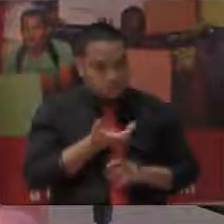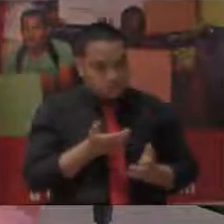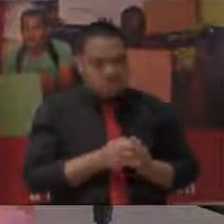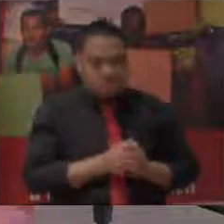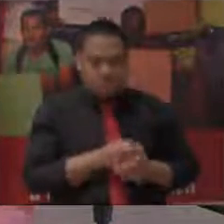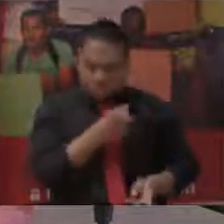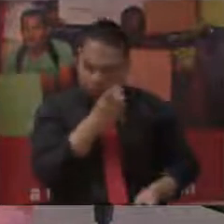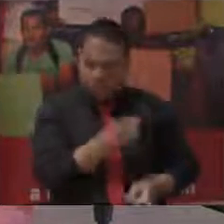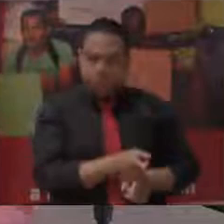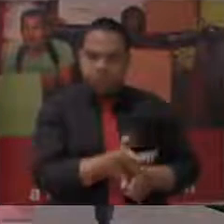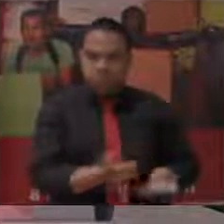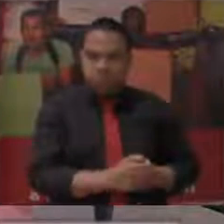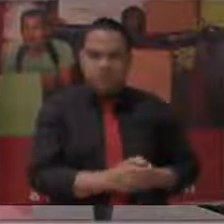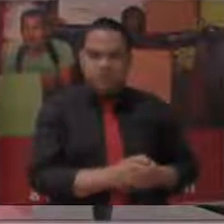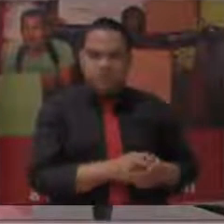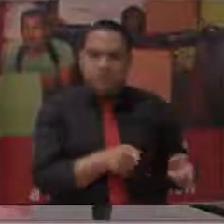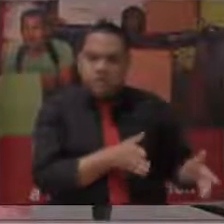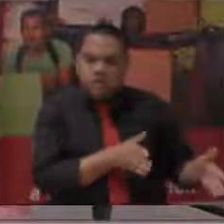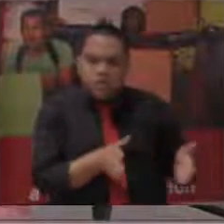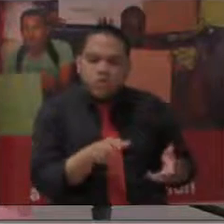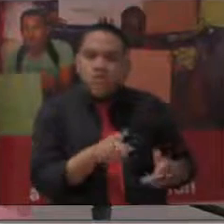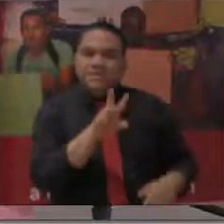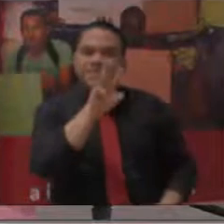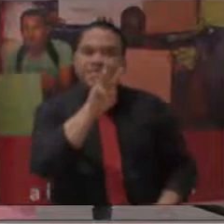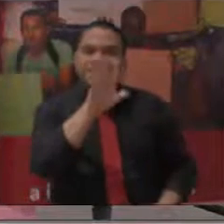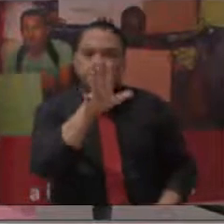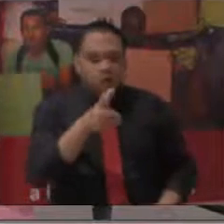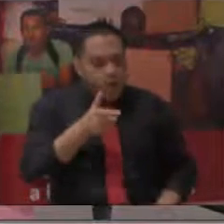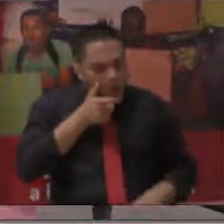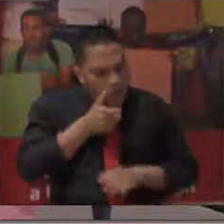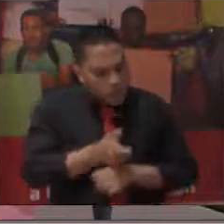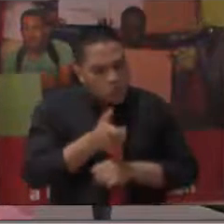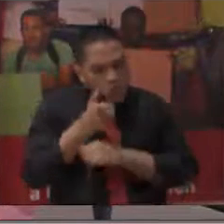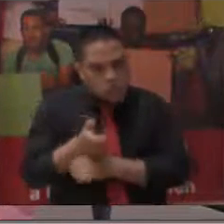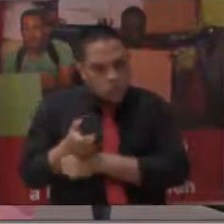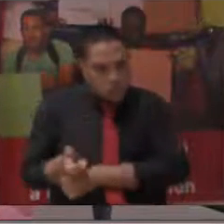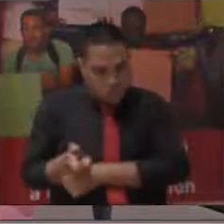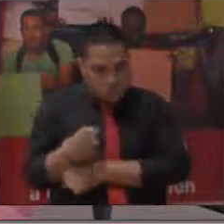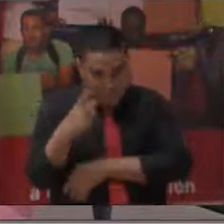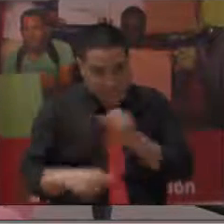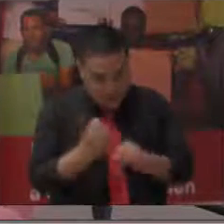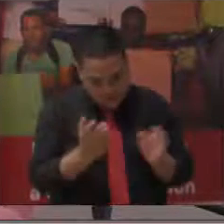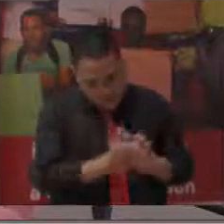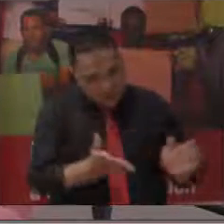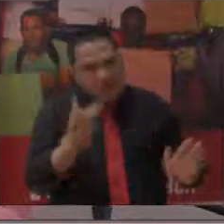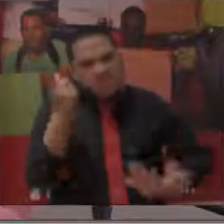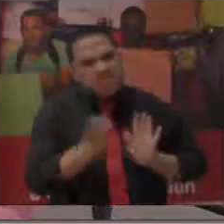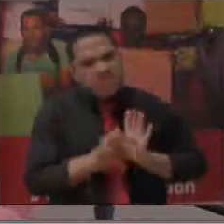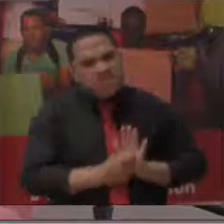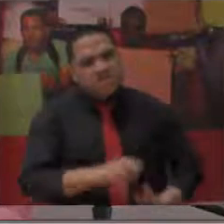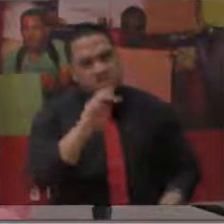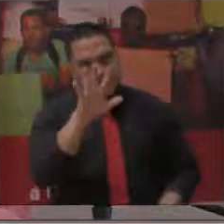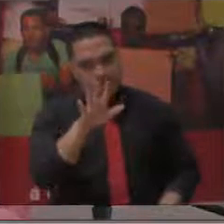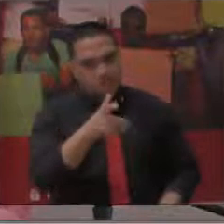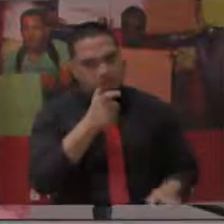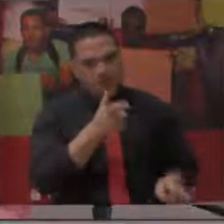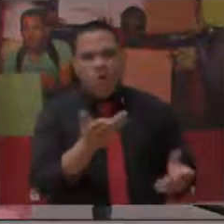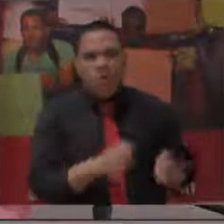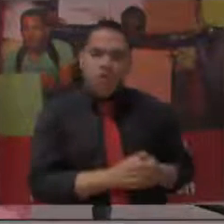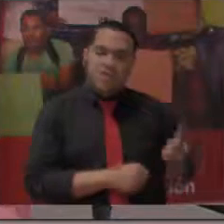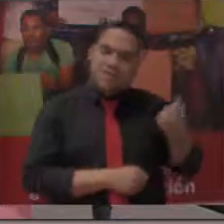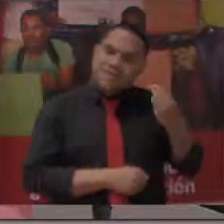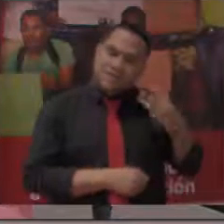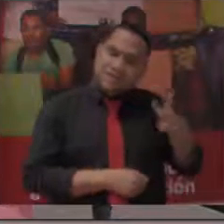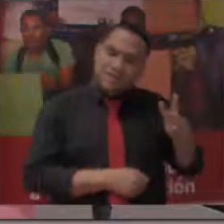se desarrollaron 35 auditorías durante este año, clasificada en 13